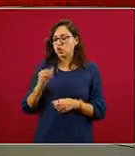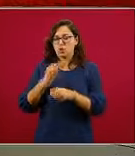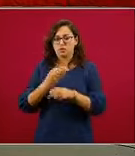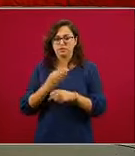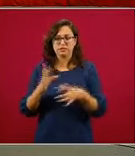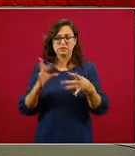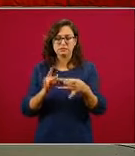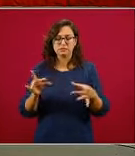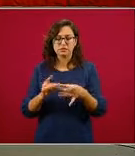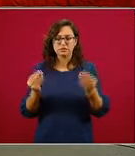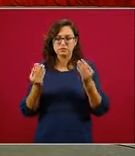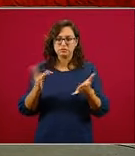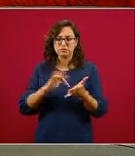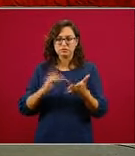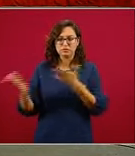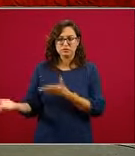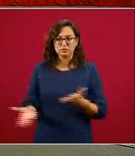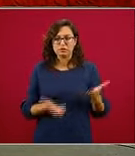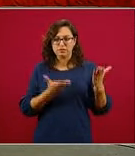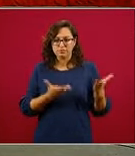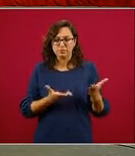tarde. Muchísimas gracias. Nadia, por favor.